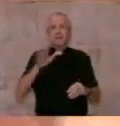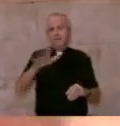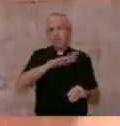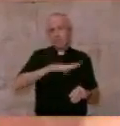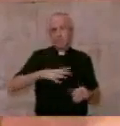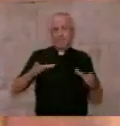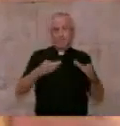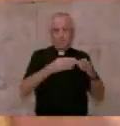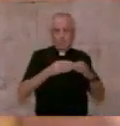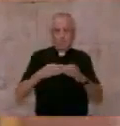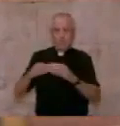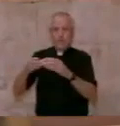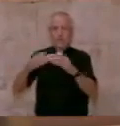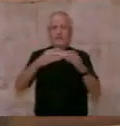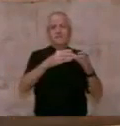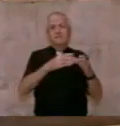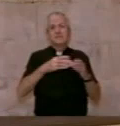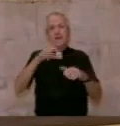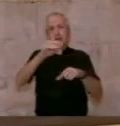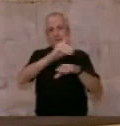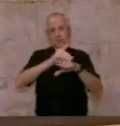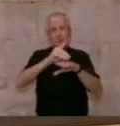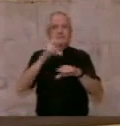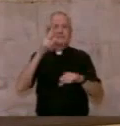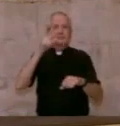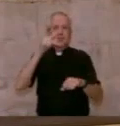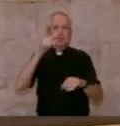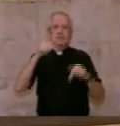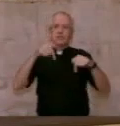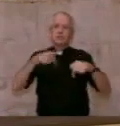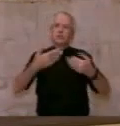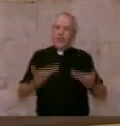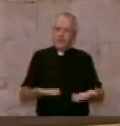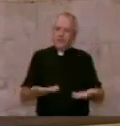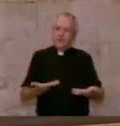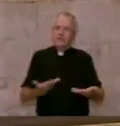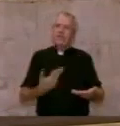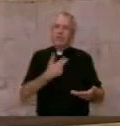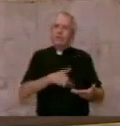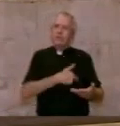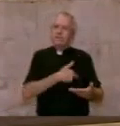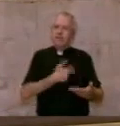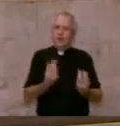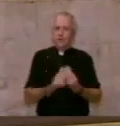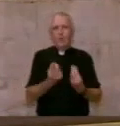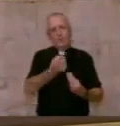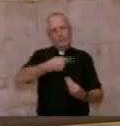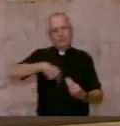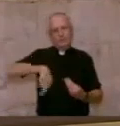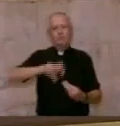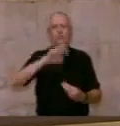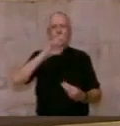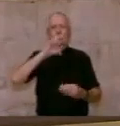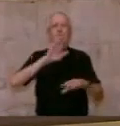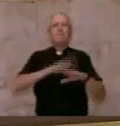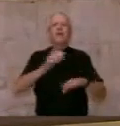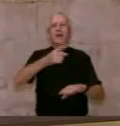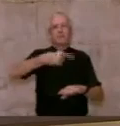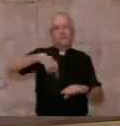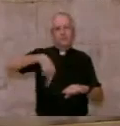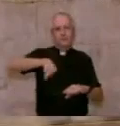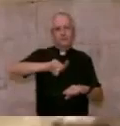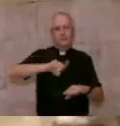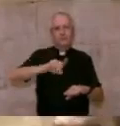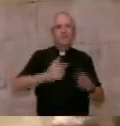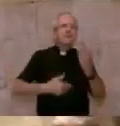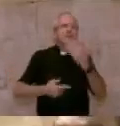nuestra diócesis tortosina. Estamos aquí, estoy en casa, cristiano con vosotros y obispo para vosotros, como decía